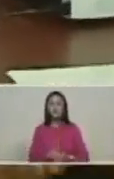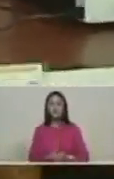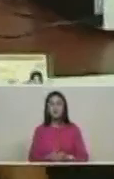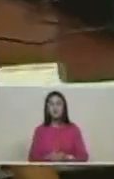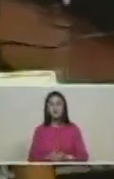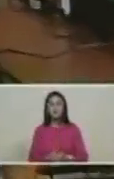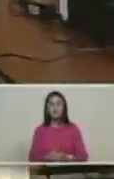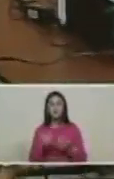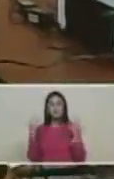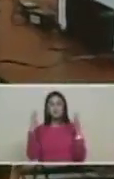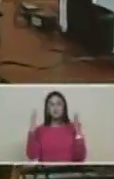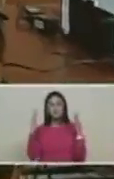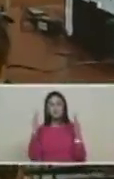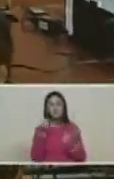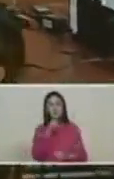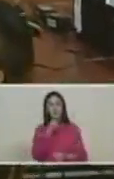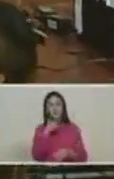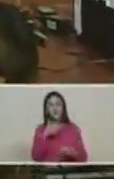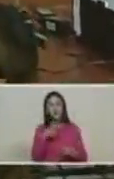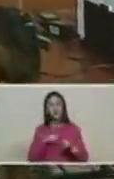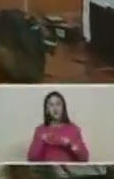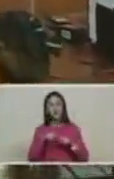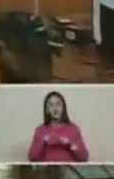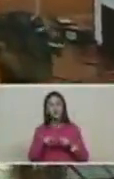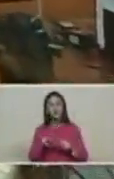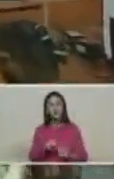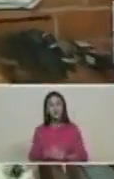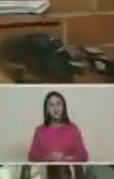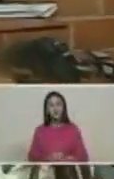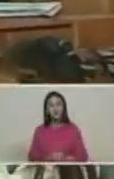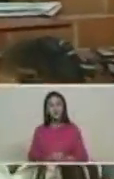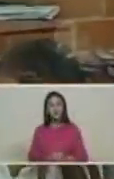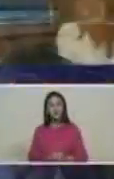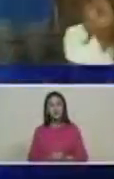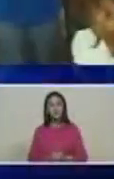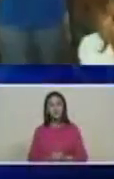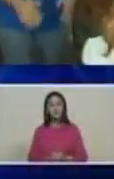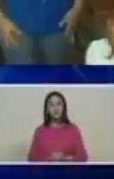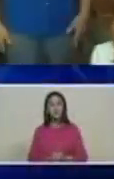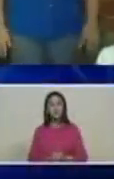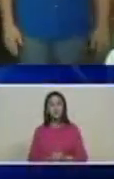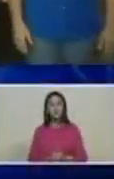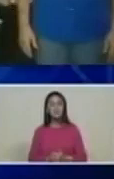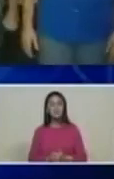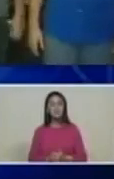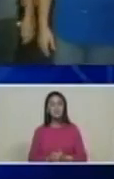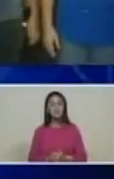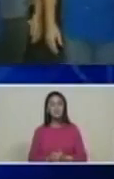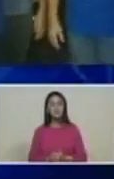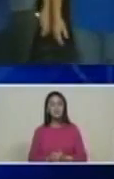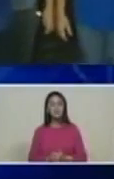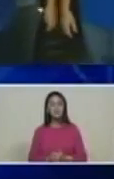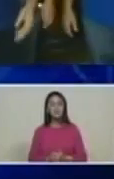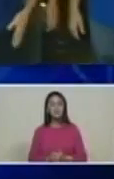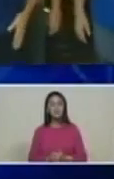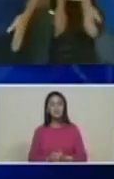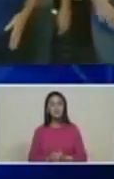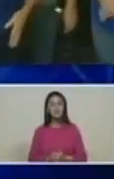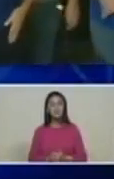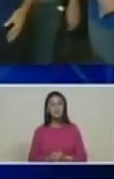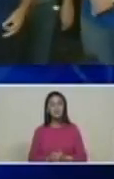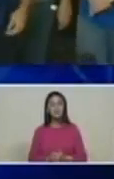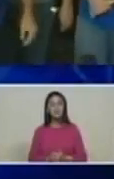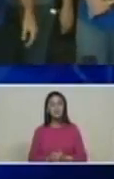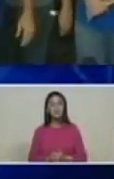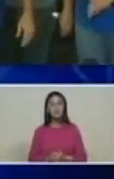vale un aplauso a esta bella niña. El Alzheimer viene a la escuela. Está pidiendo espacio. Adelante, mi